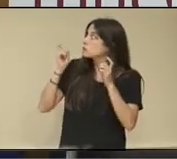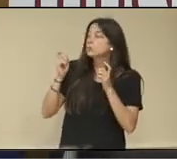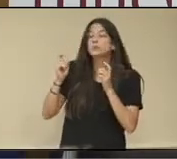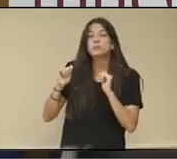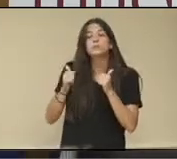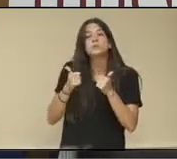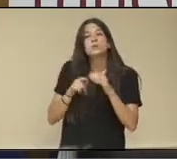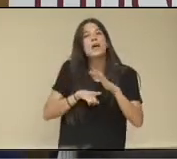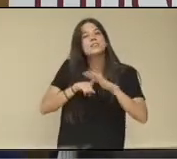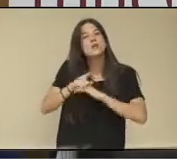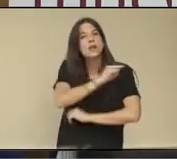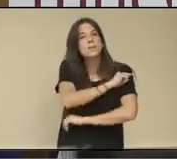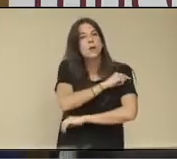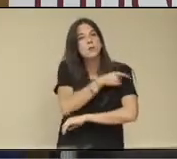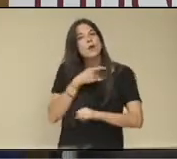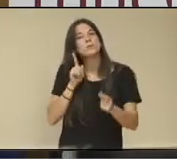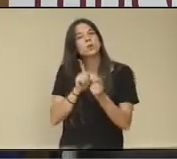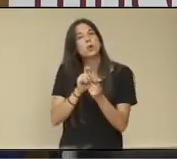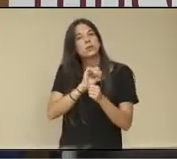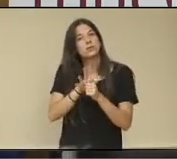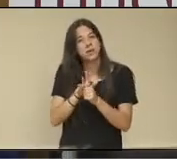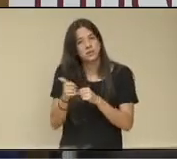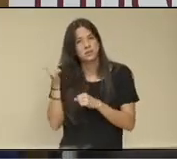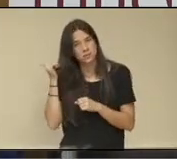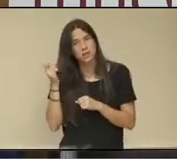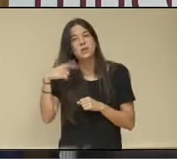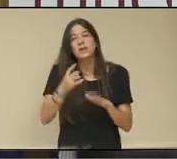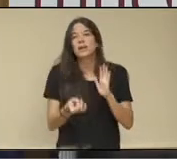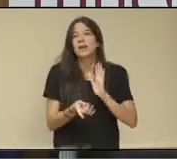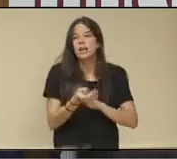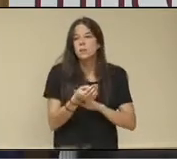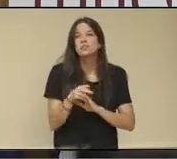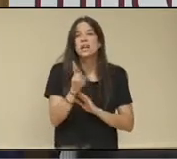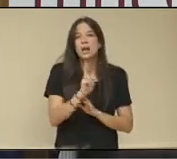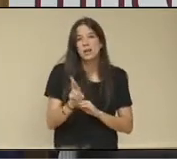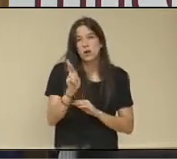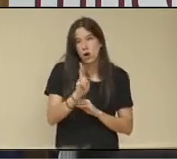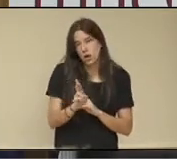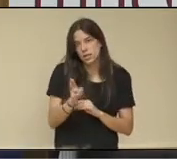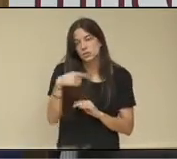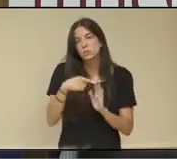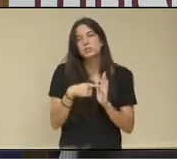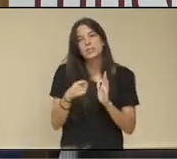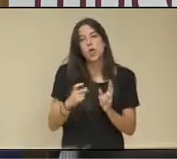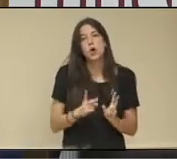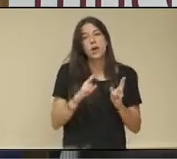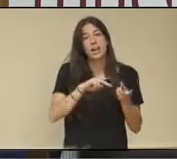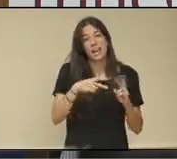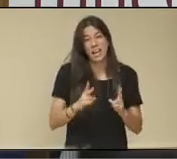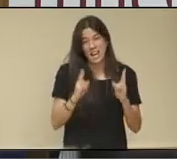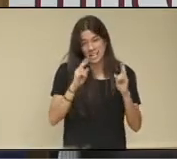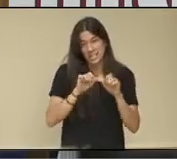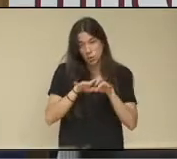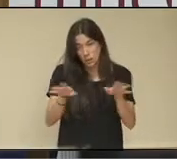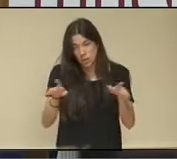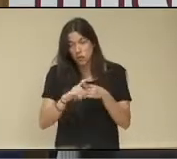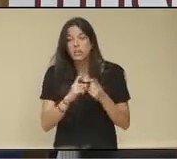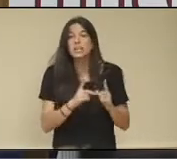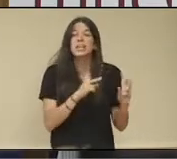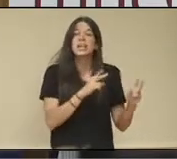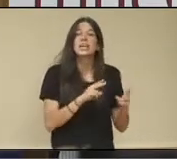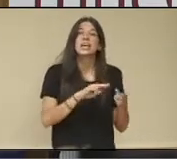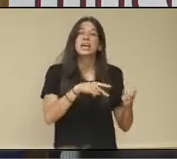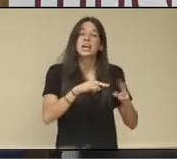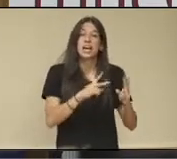candidato a vacuna frente a SARS. Hemos generado replicones a los que les hemos quitado genes de propagación y genes de